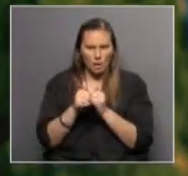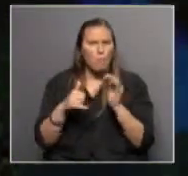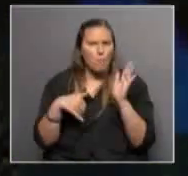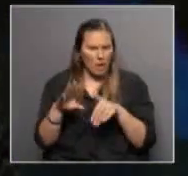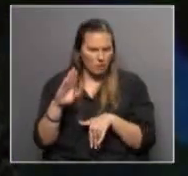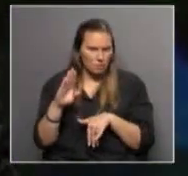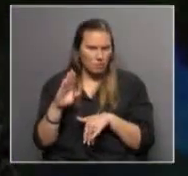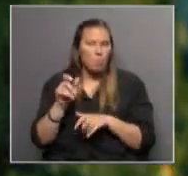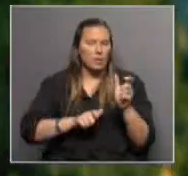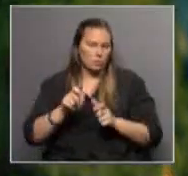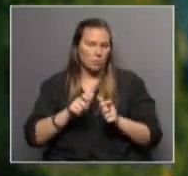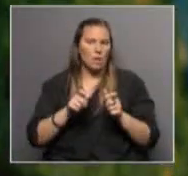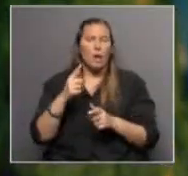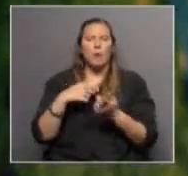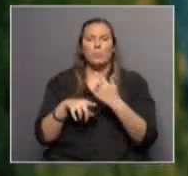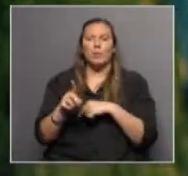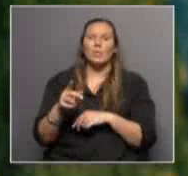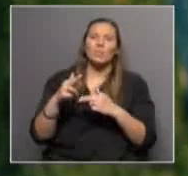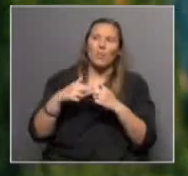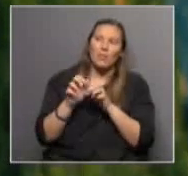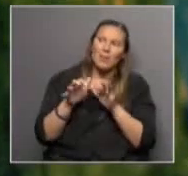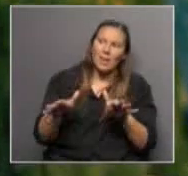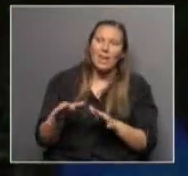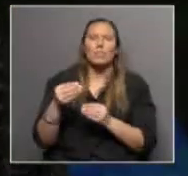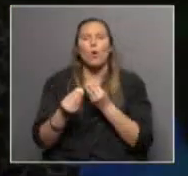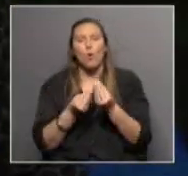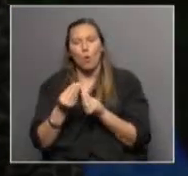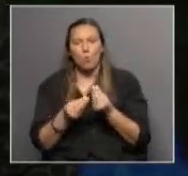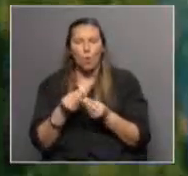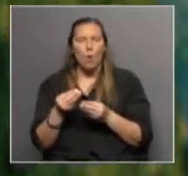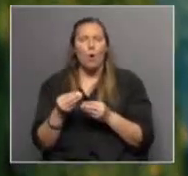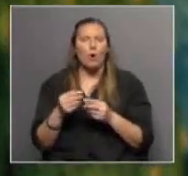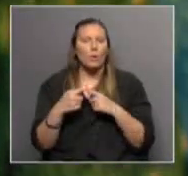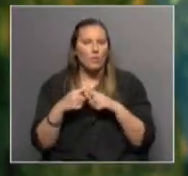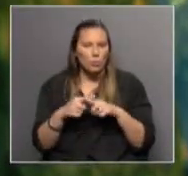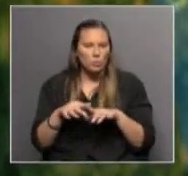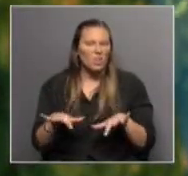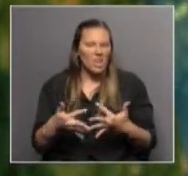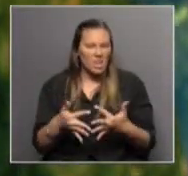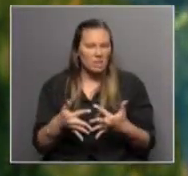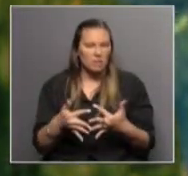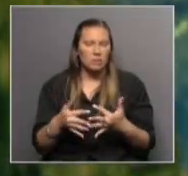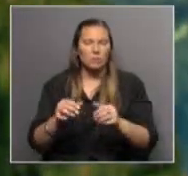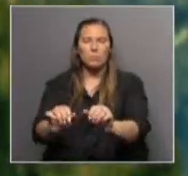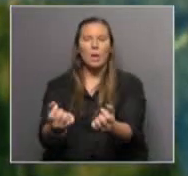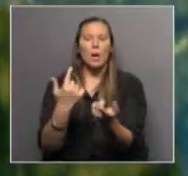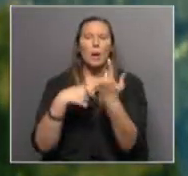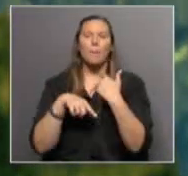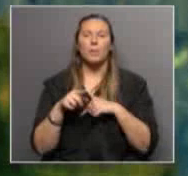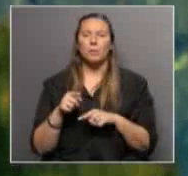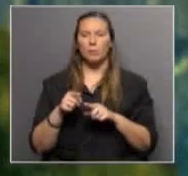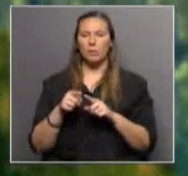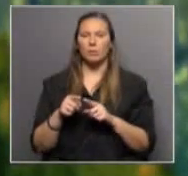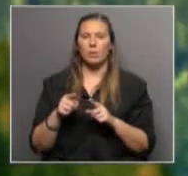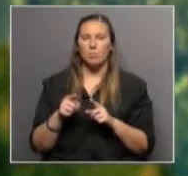es la más usada pero también eso no sabe si es red social plataforma no es sabe cómo hay una discusión pero que tendrá que ver con lo